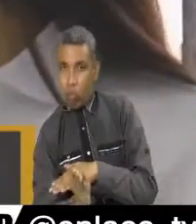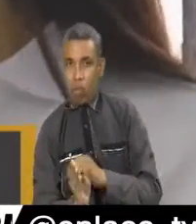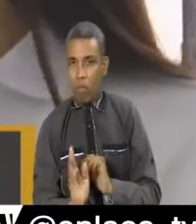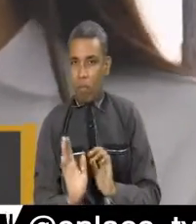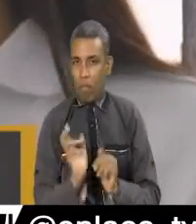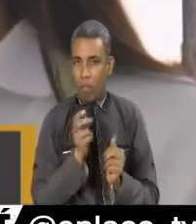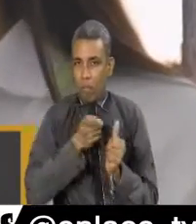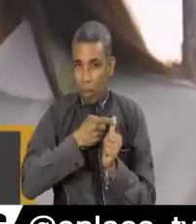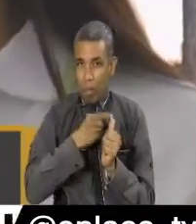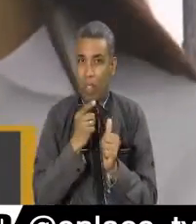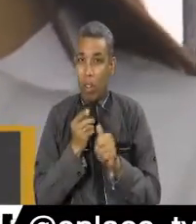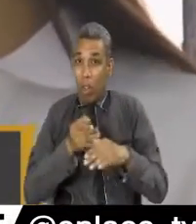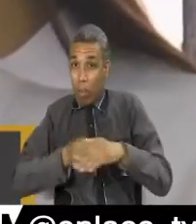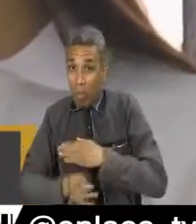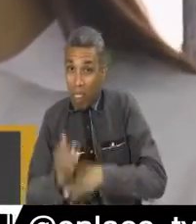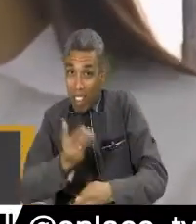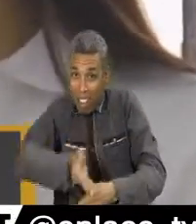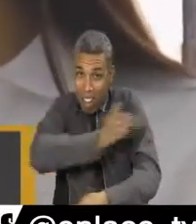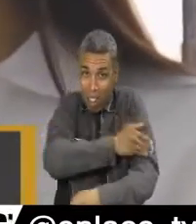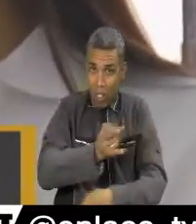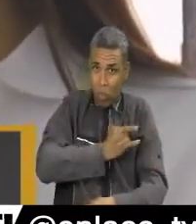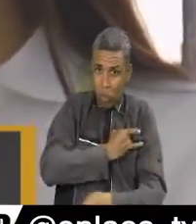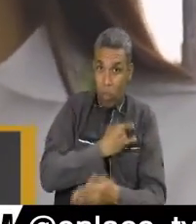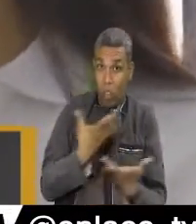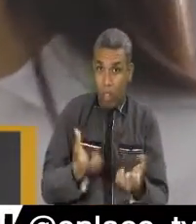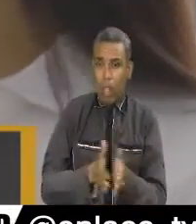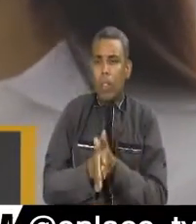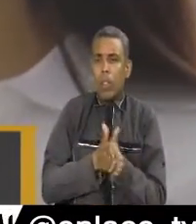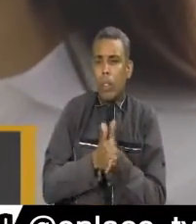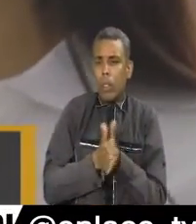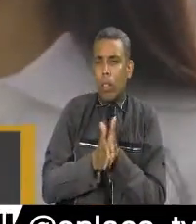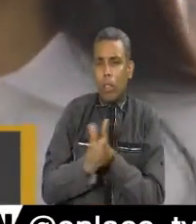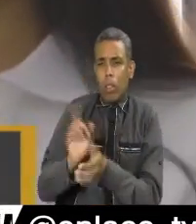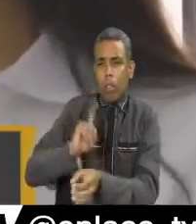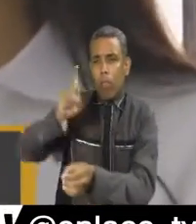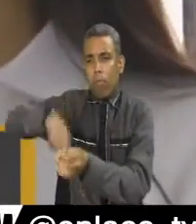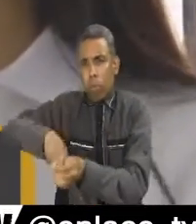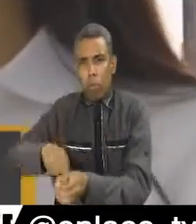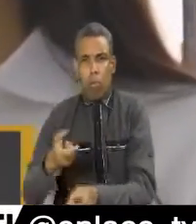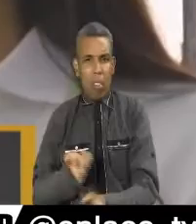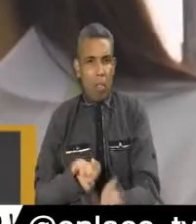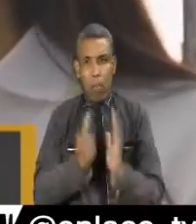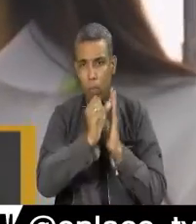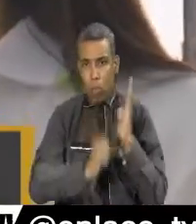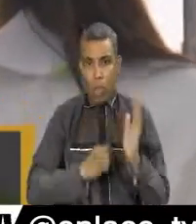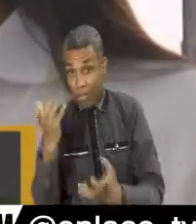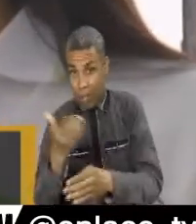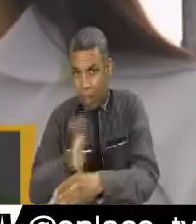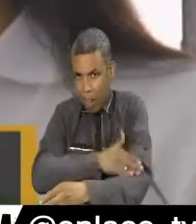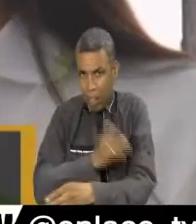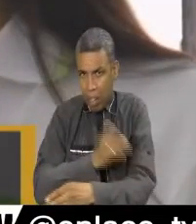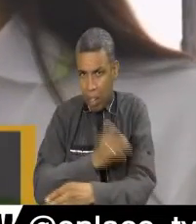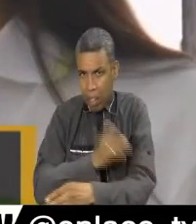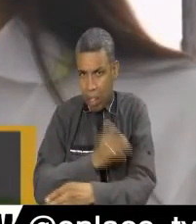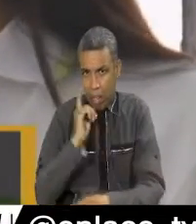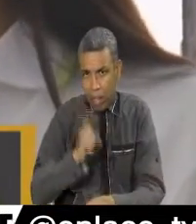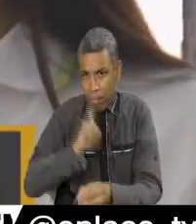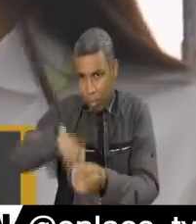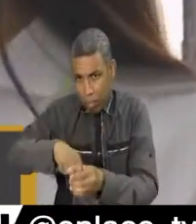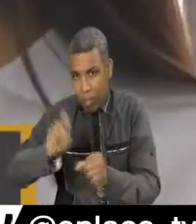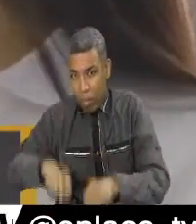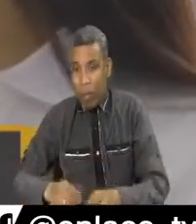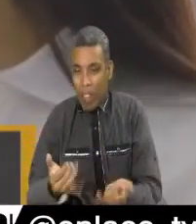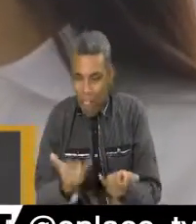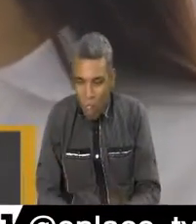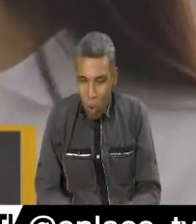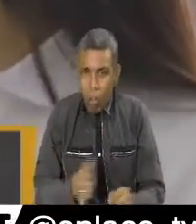se convierte en un requisito para todos estudiantes que quieran aspirar a estudiar un programa de ingeniería en esta sede regional. Entonces estamos en